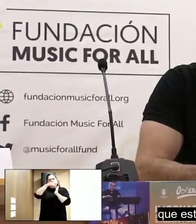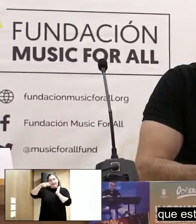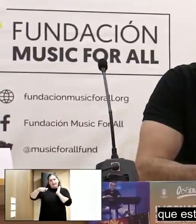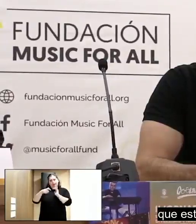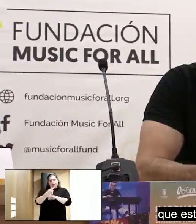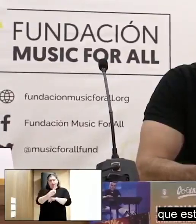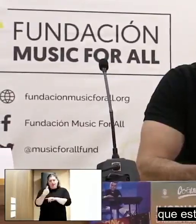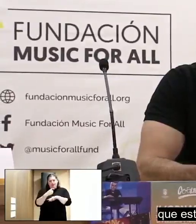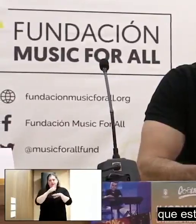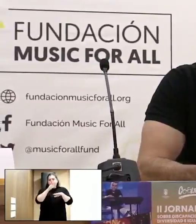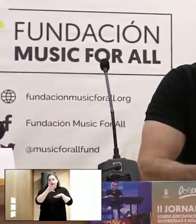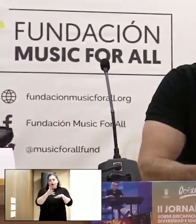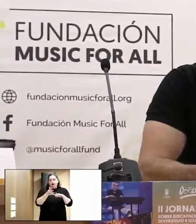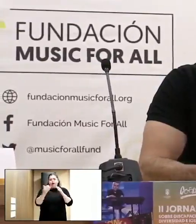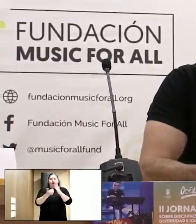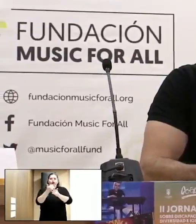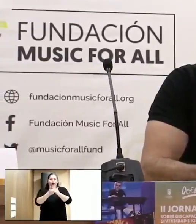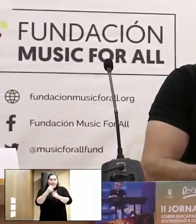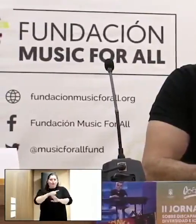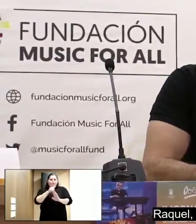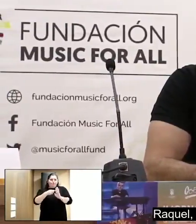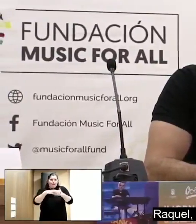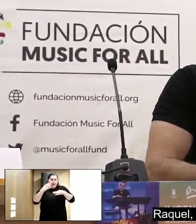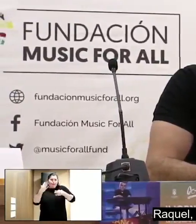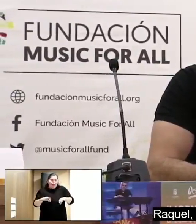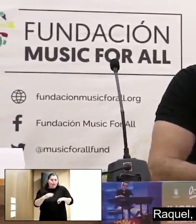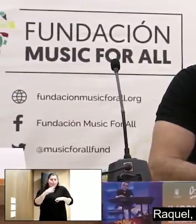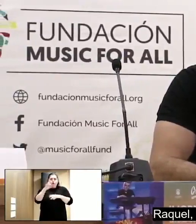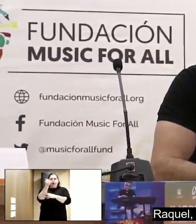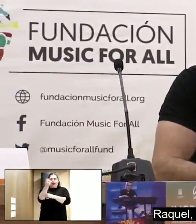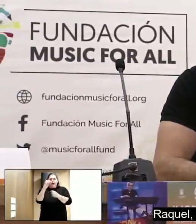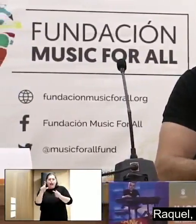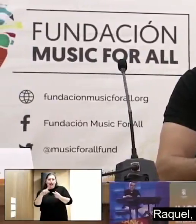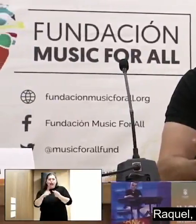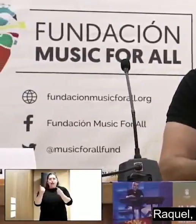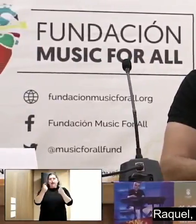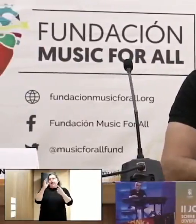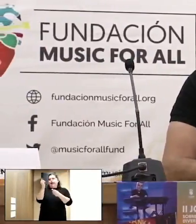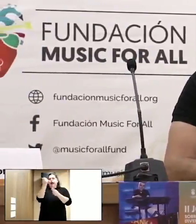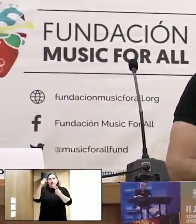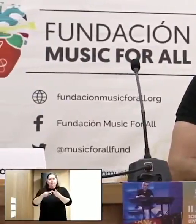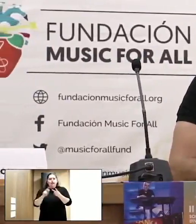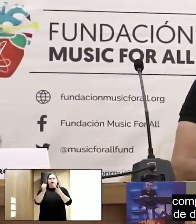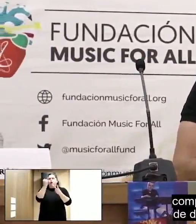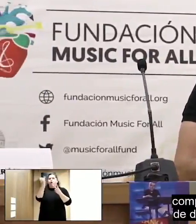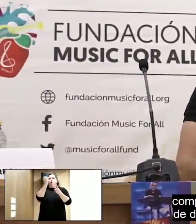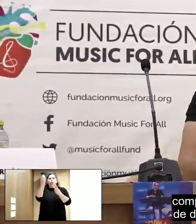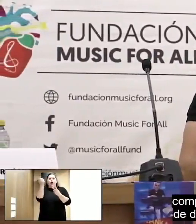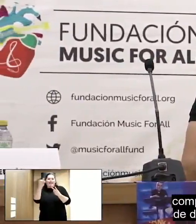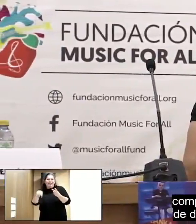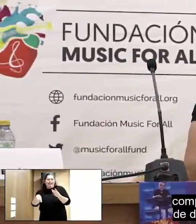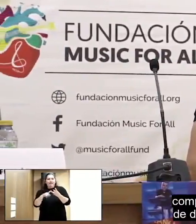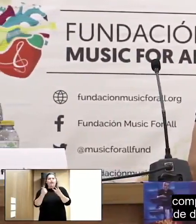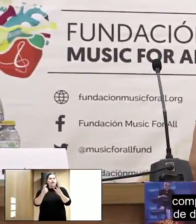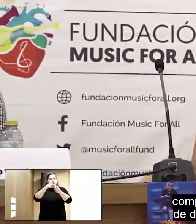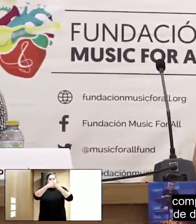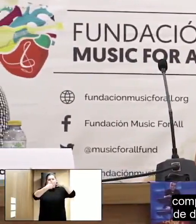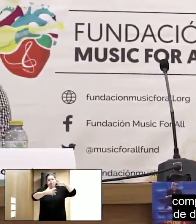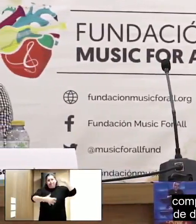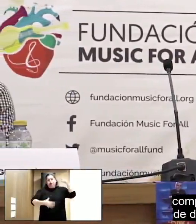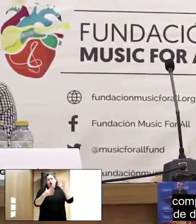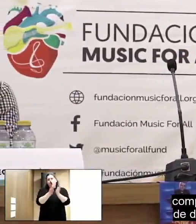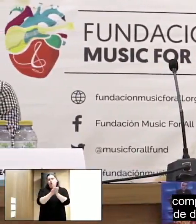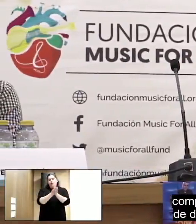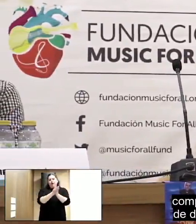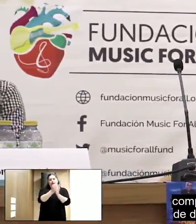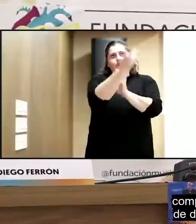posible que estas jornadas sean posibles. Raquel, Jaime, Virginia, Joaquín, en compañeros y compañeras de